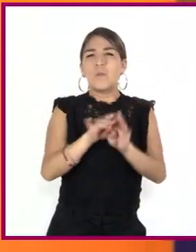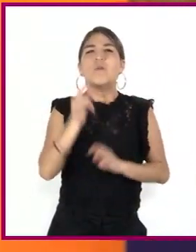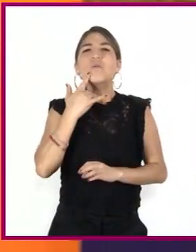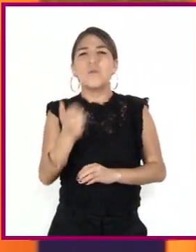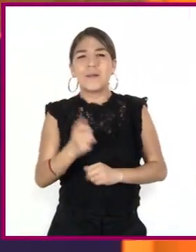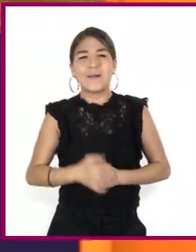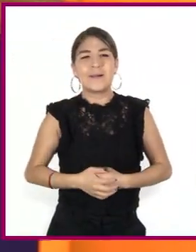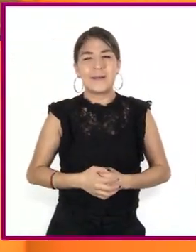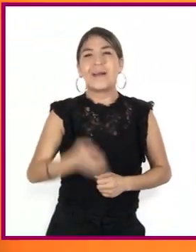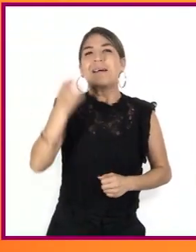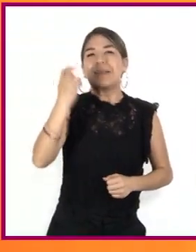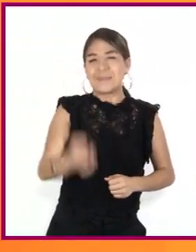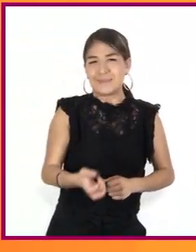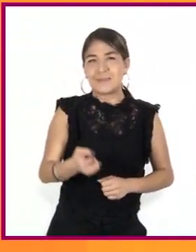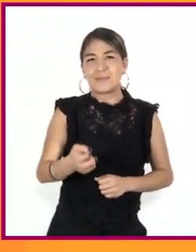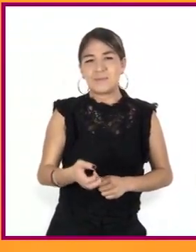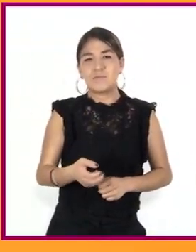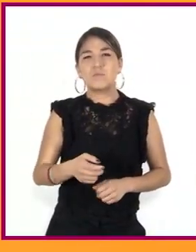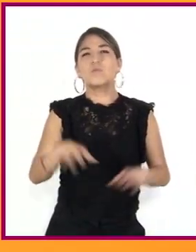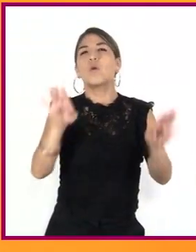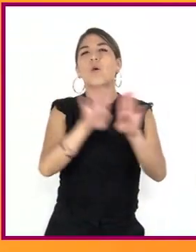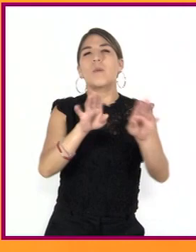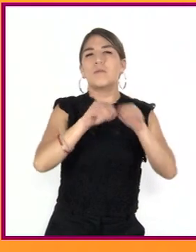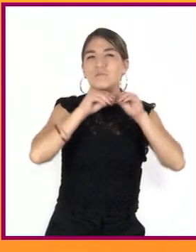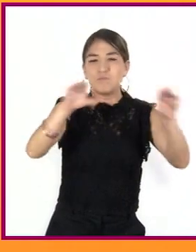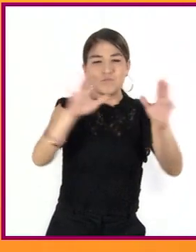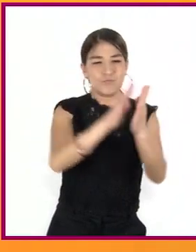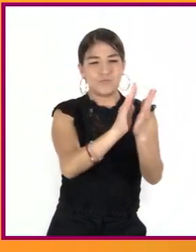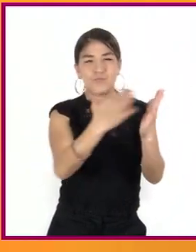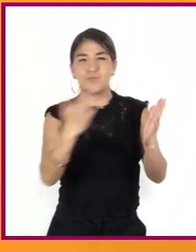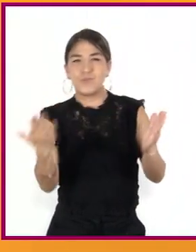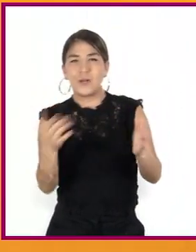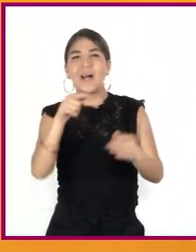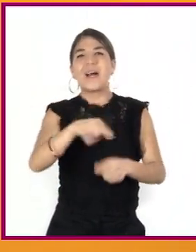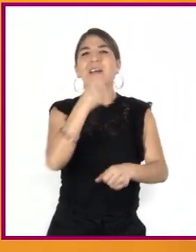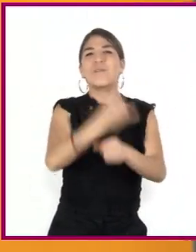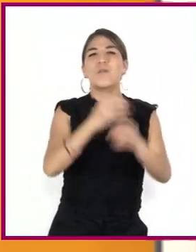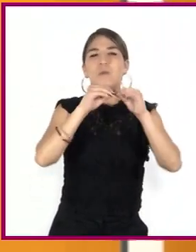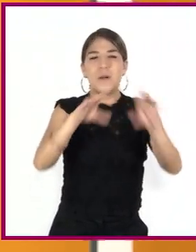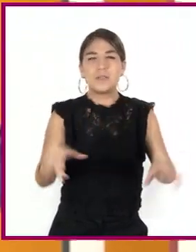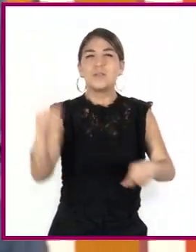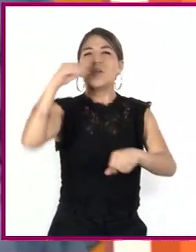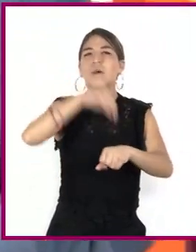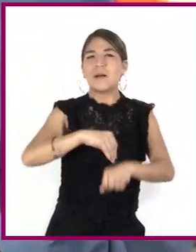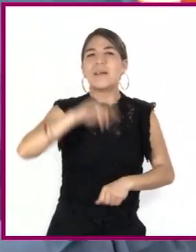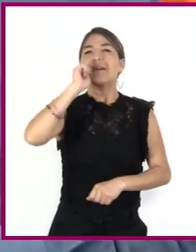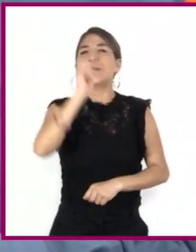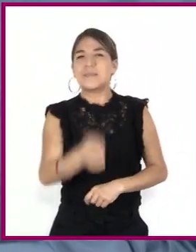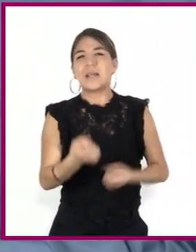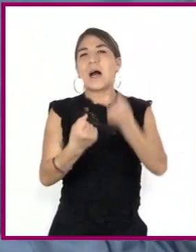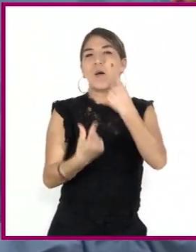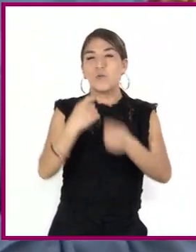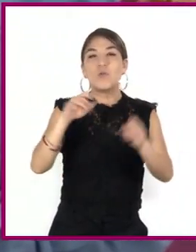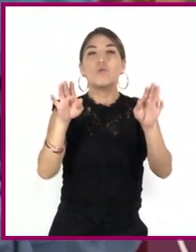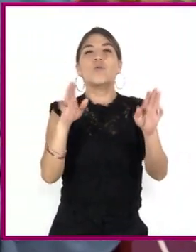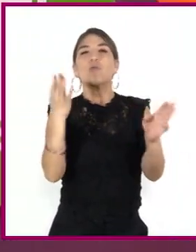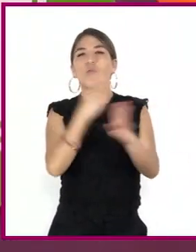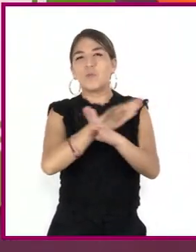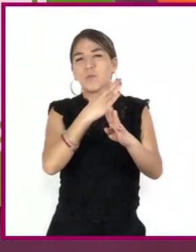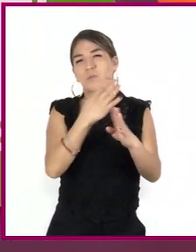puede promover a través de un tríptico o de folletos la implementación de algunas medidas